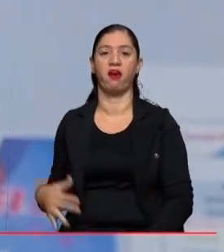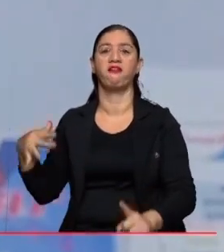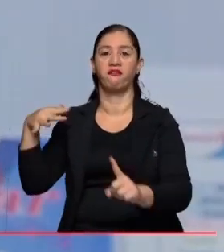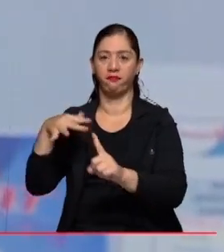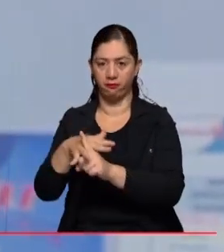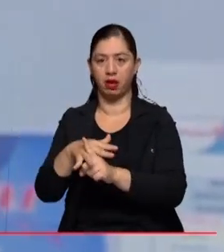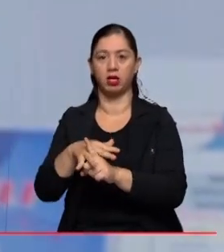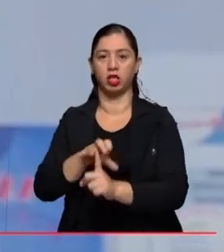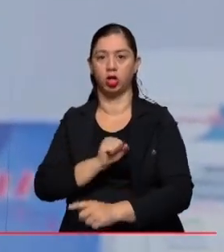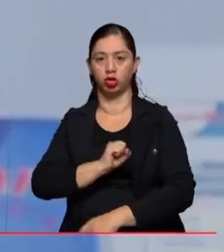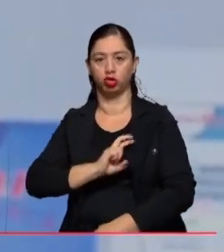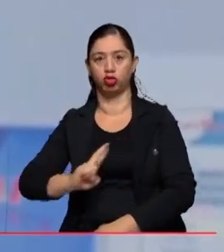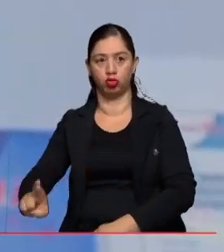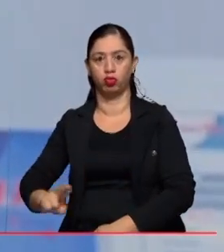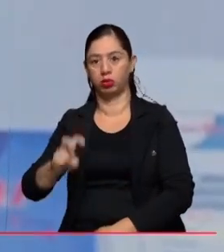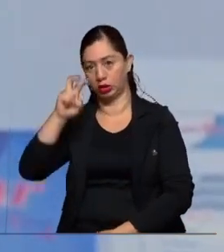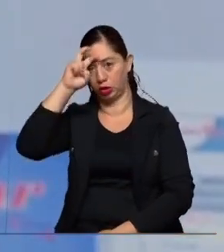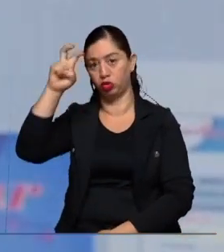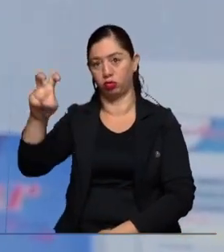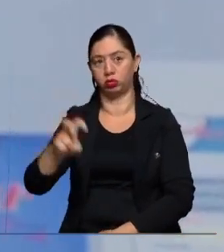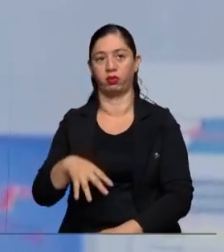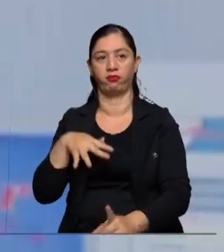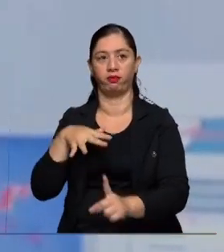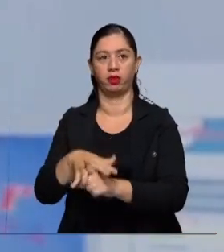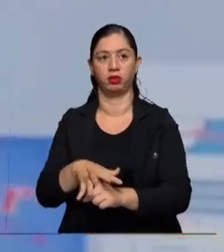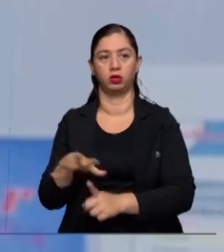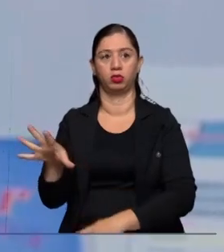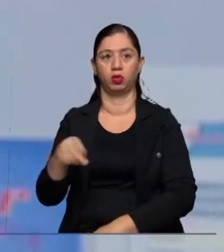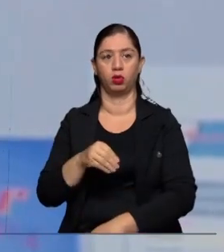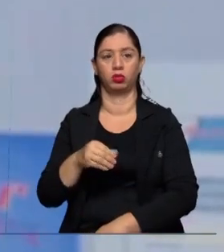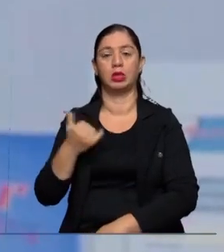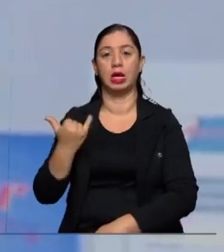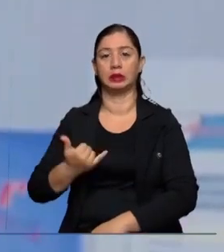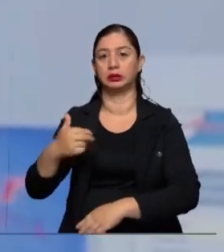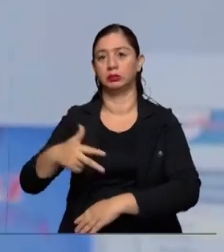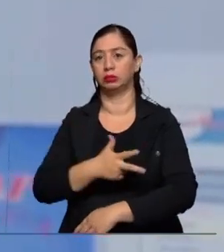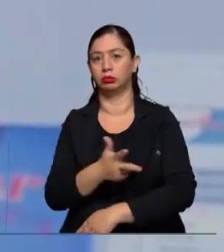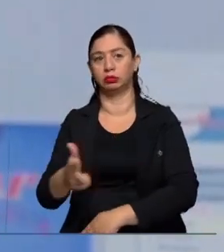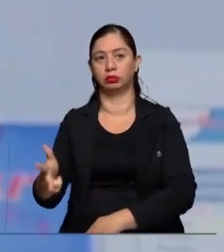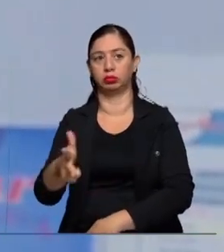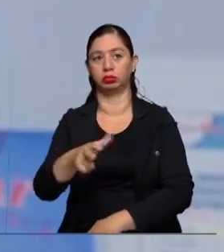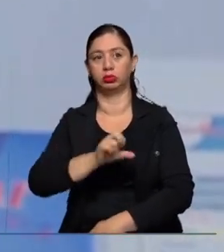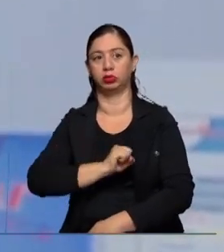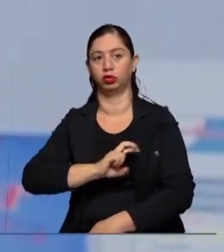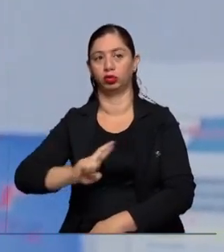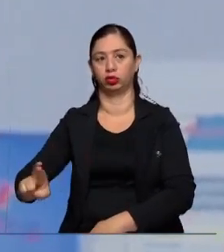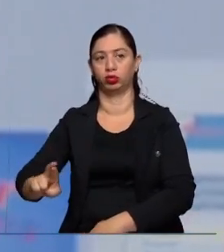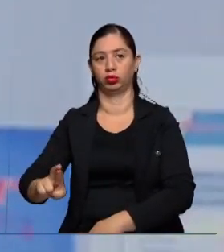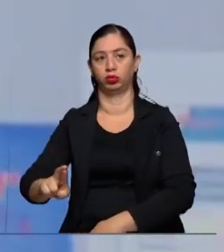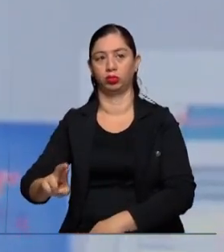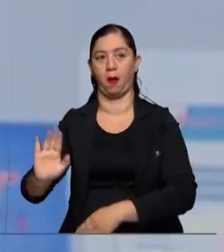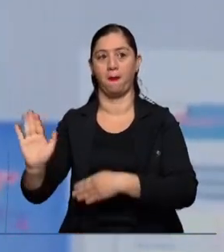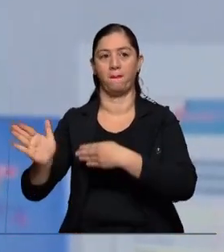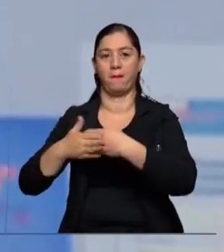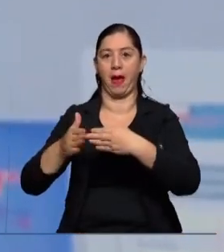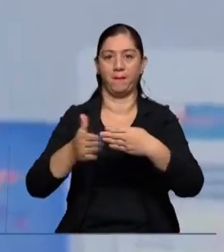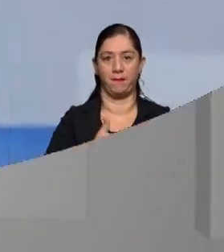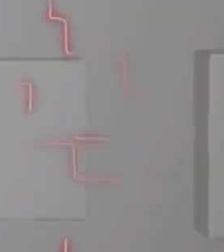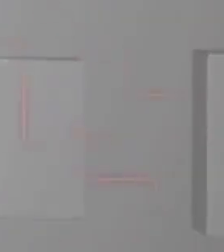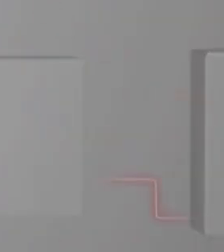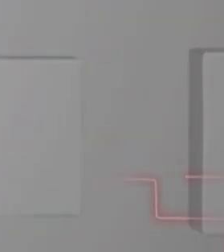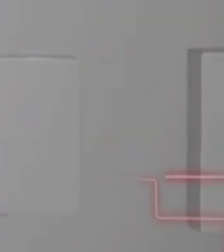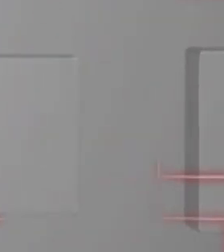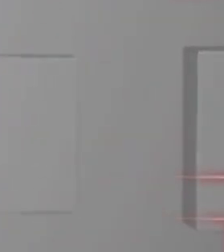afectada tanto de insultos o Norte a todo lo que es de aquí para el sur totalmente el cierre pues nos ha afectado